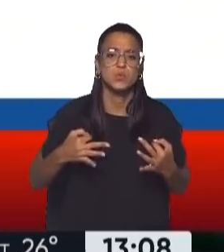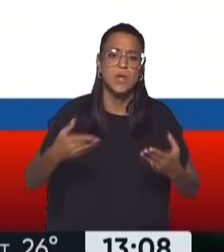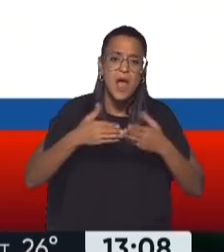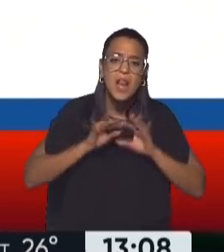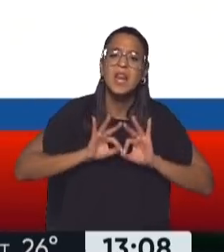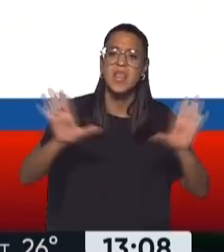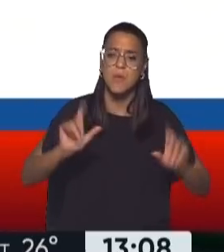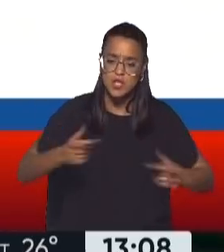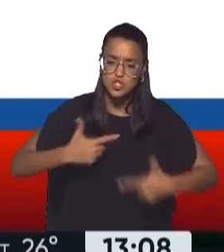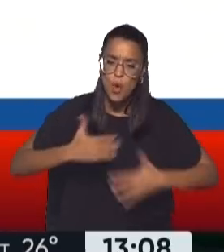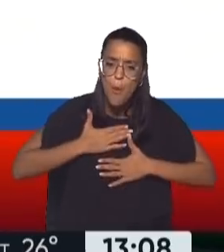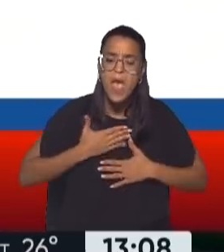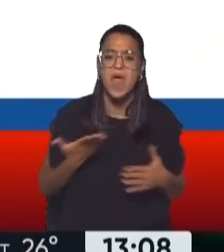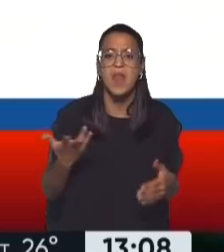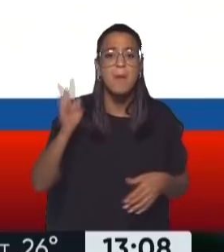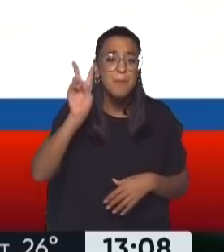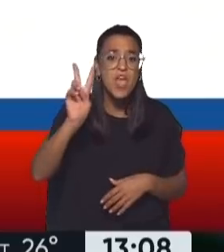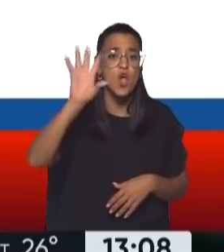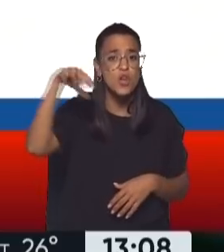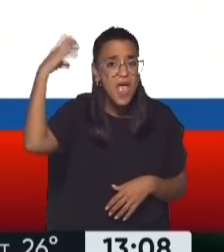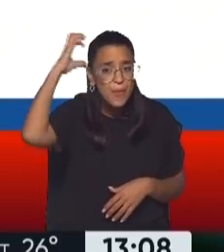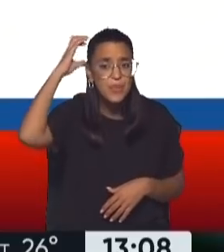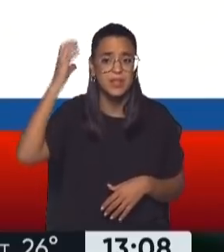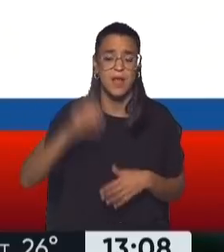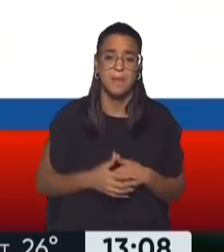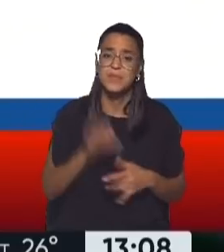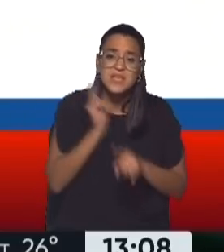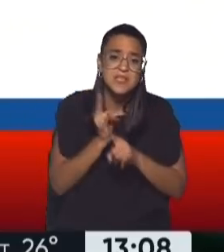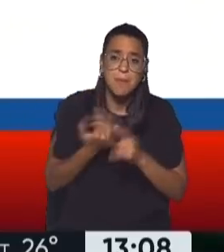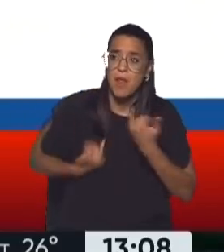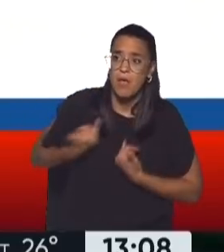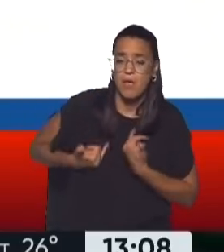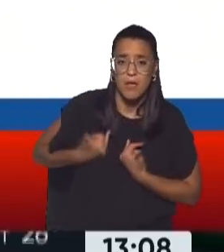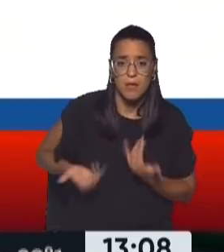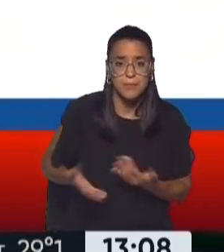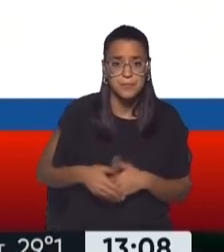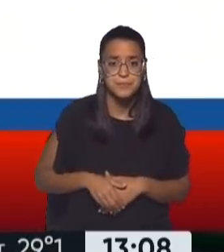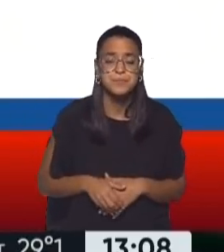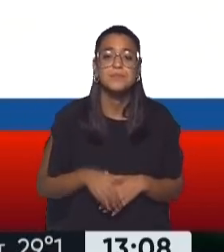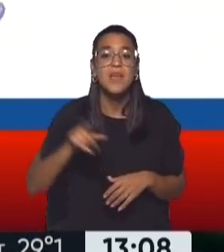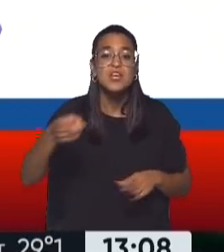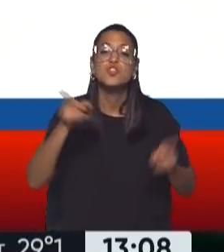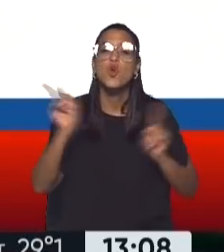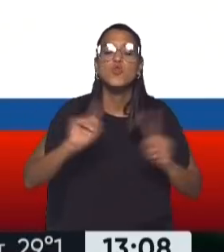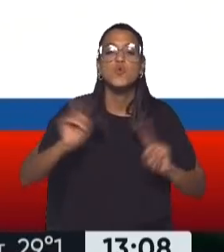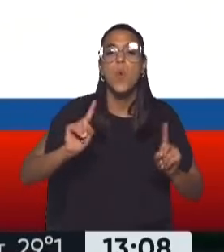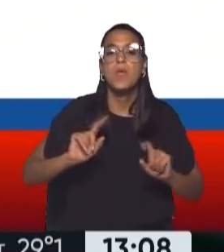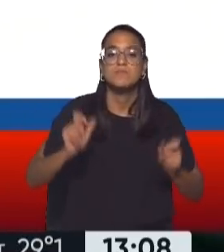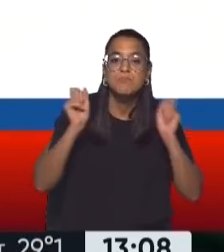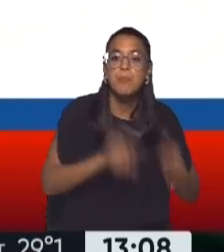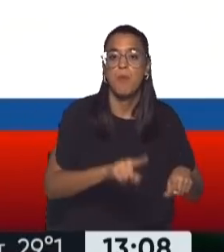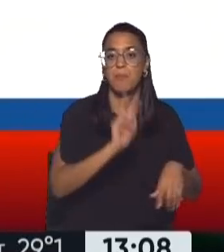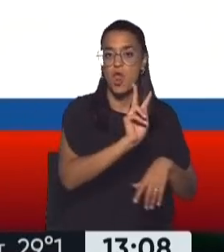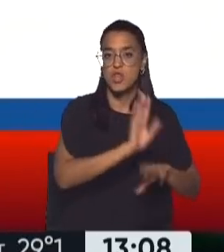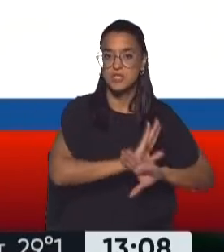libre y soberana de la que Perón y Evita siempre nos hablaron. Y que eso no era patrimonio del peronismo.